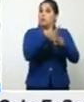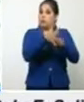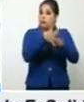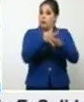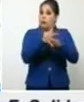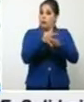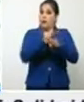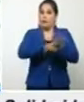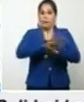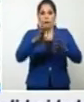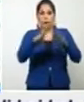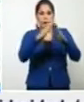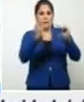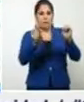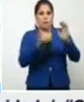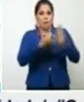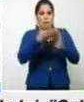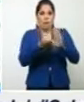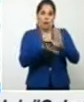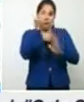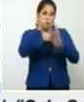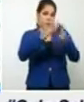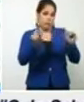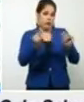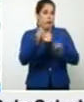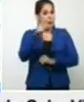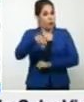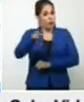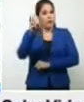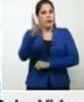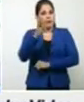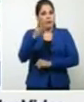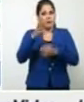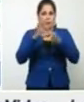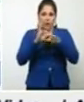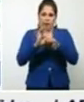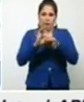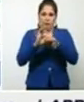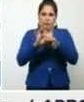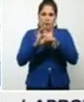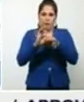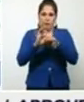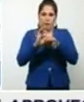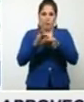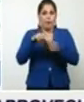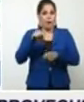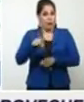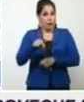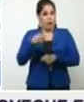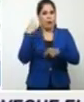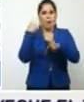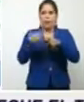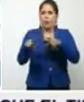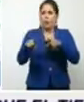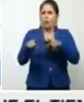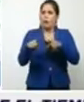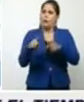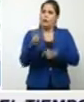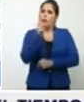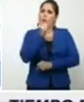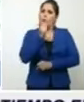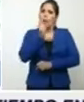de alta y hoy se presentan 3 pacientes graves. Nos vamos un instante a otro trabajo